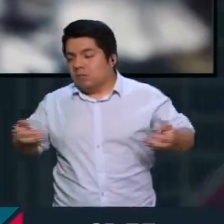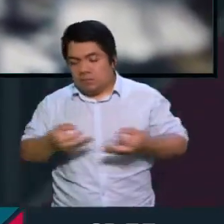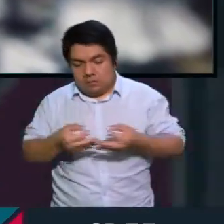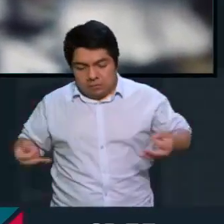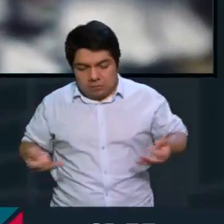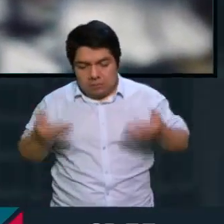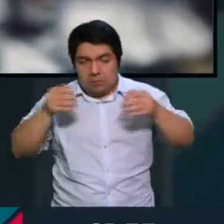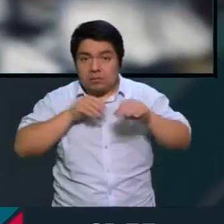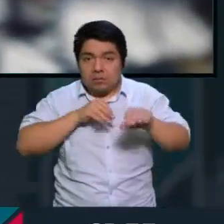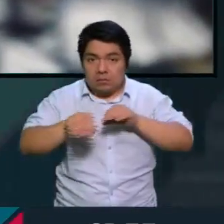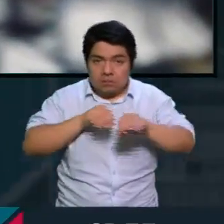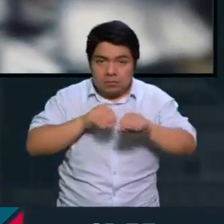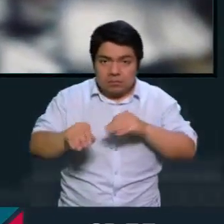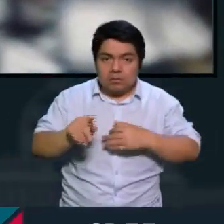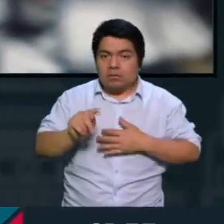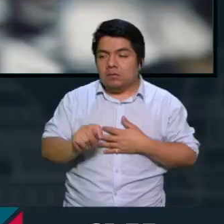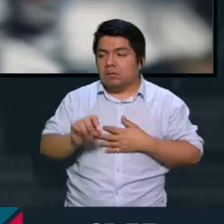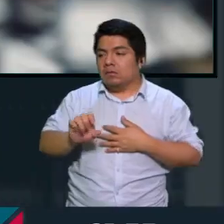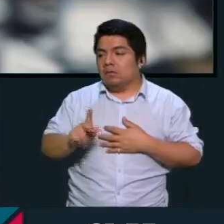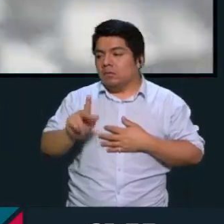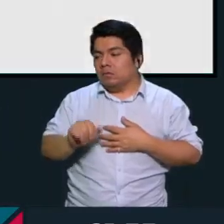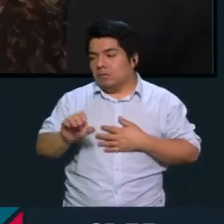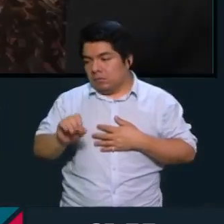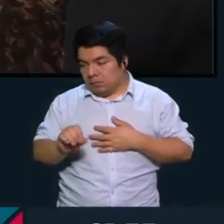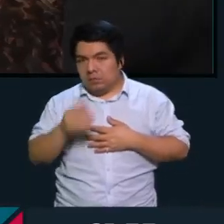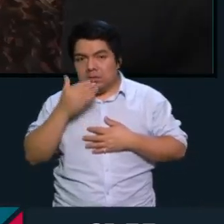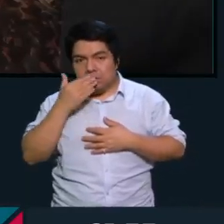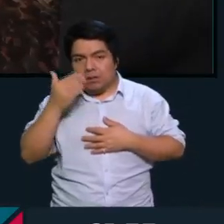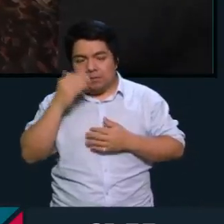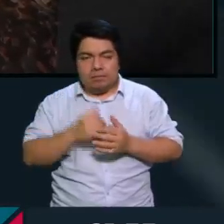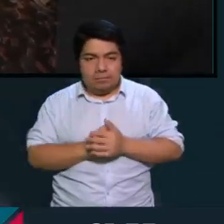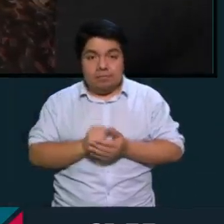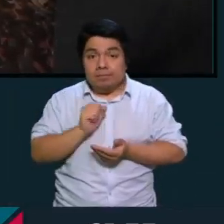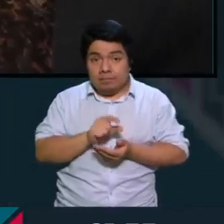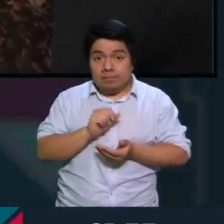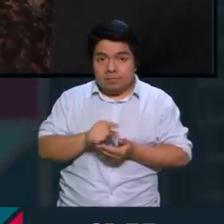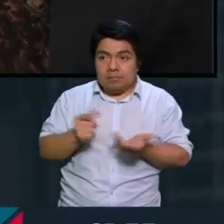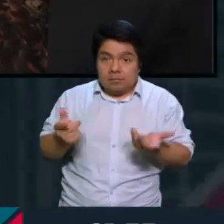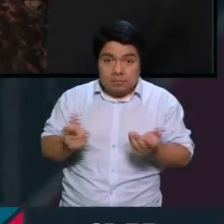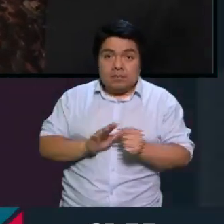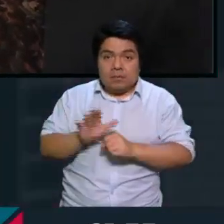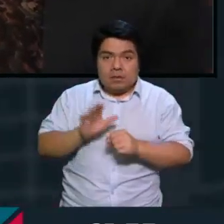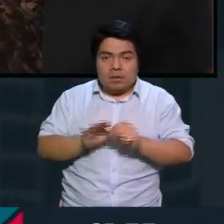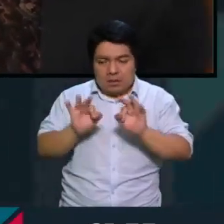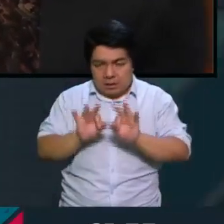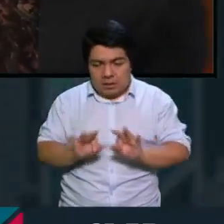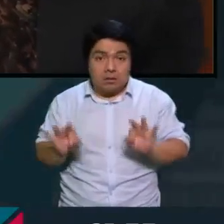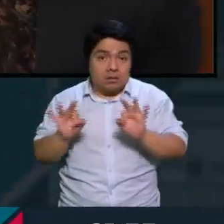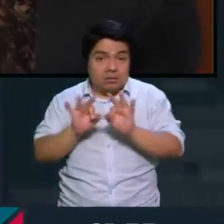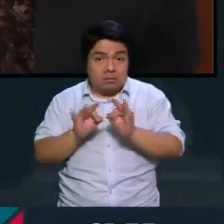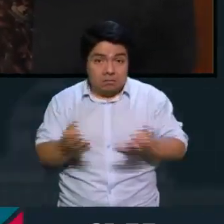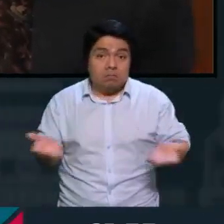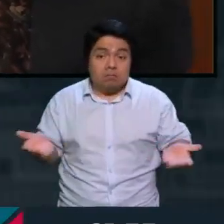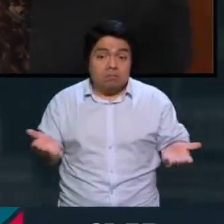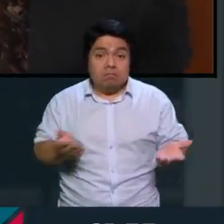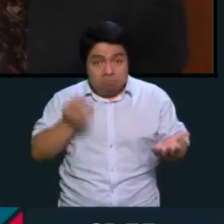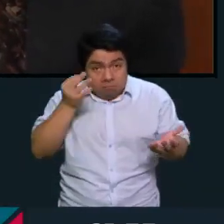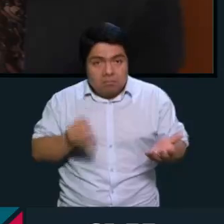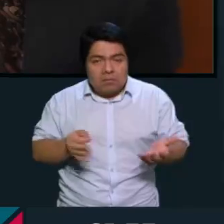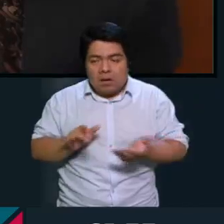el trabajo del tequio y algo que es muy importante y que de verdad es eso, ¿no?